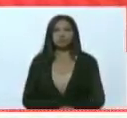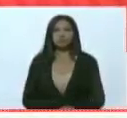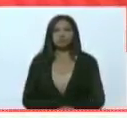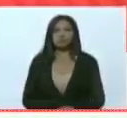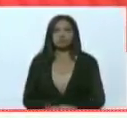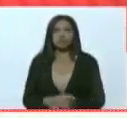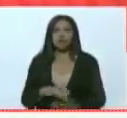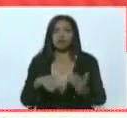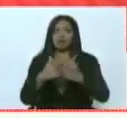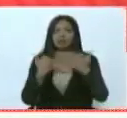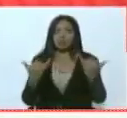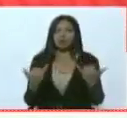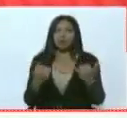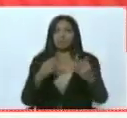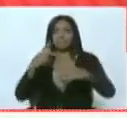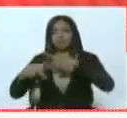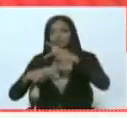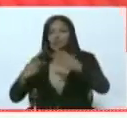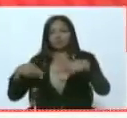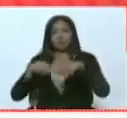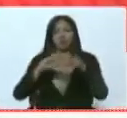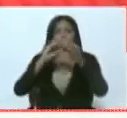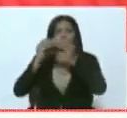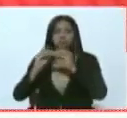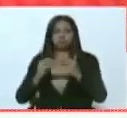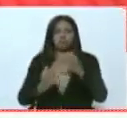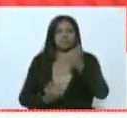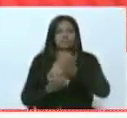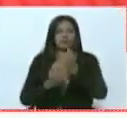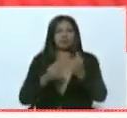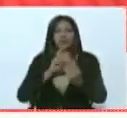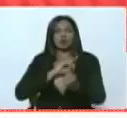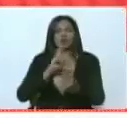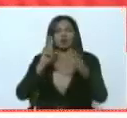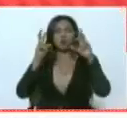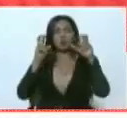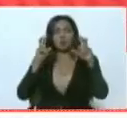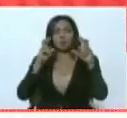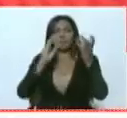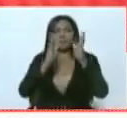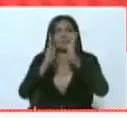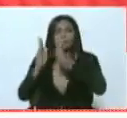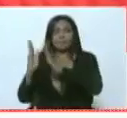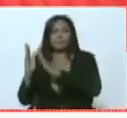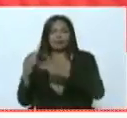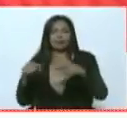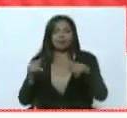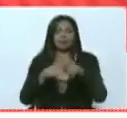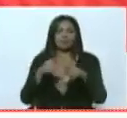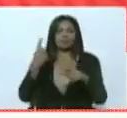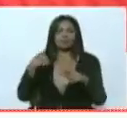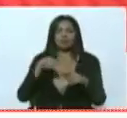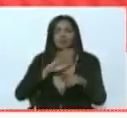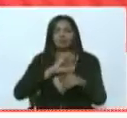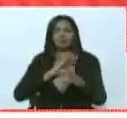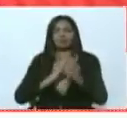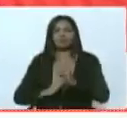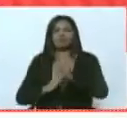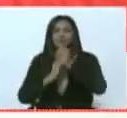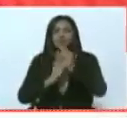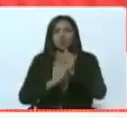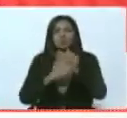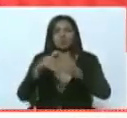Este proceso de reorganización en base a la nueva estructura para tener las direcciones por